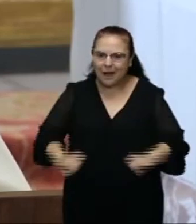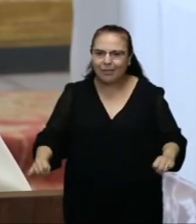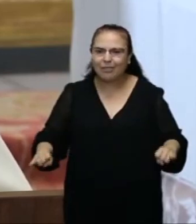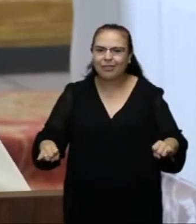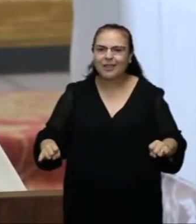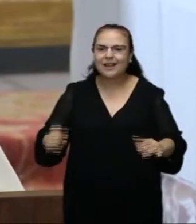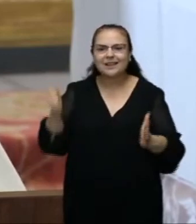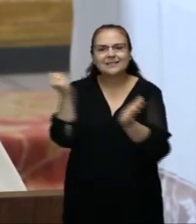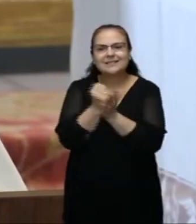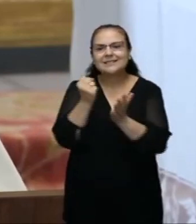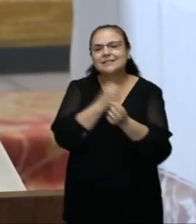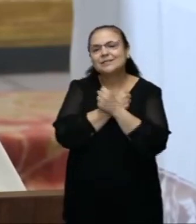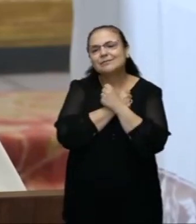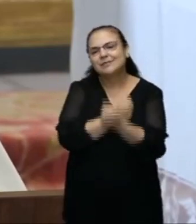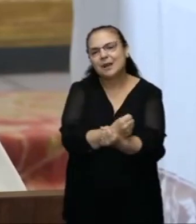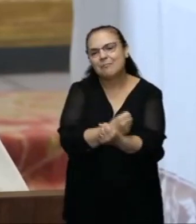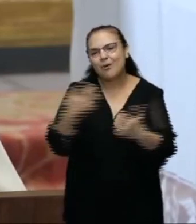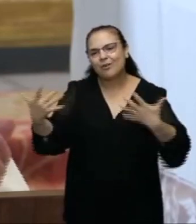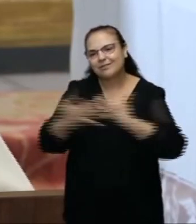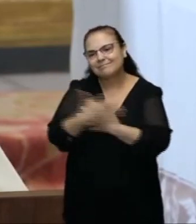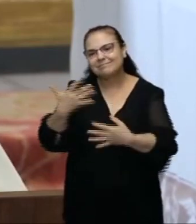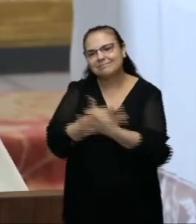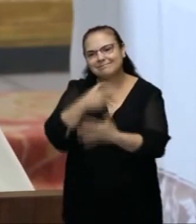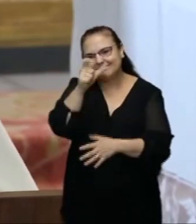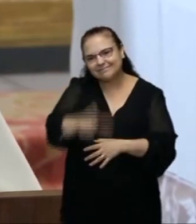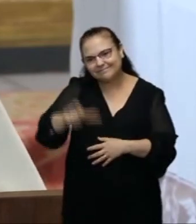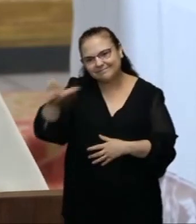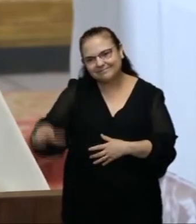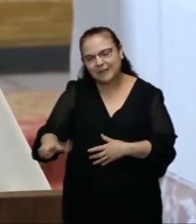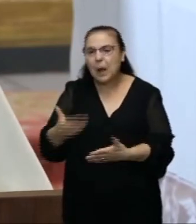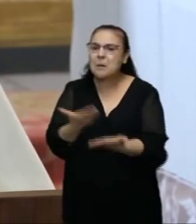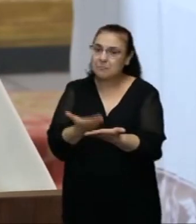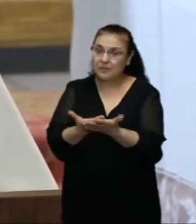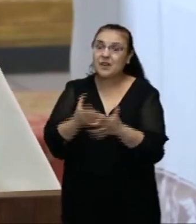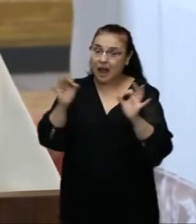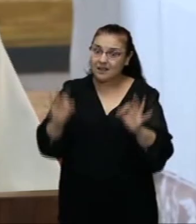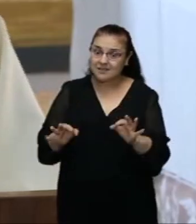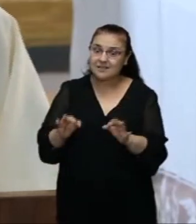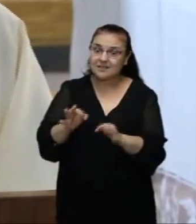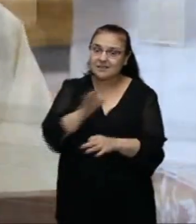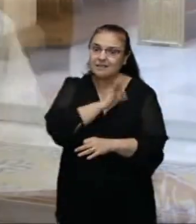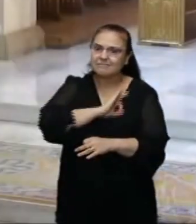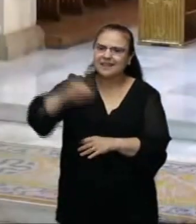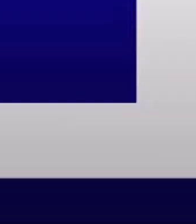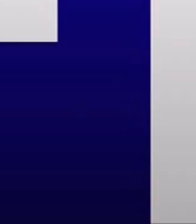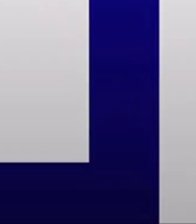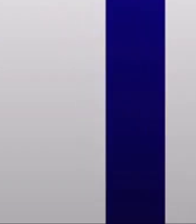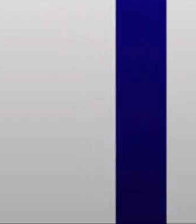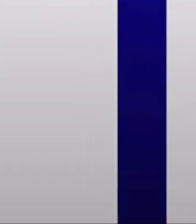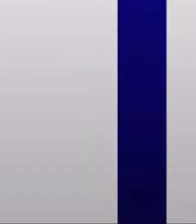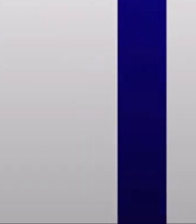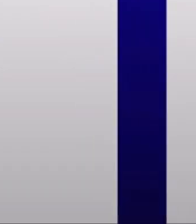signos de amor entre los hombres. Vamos a pedírselo así al Señor en la Eucaristía.